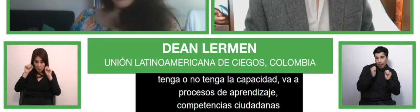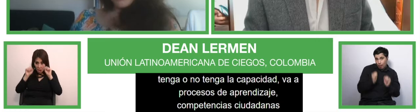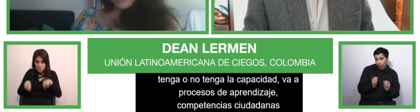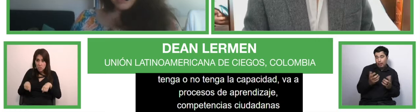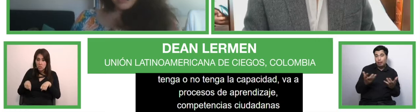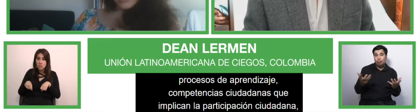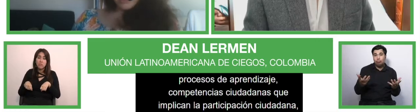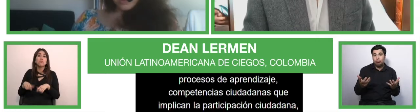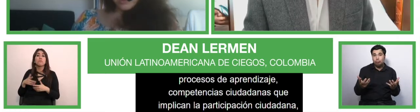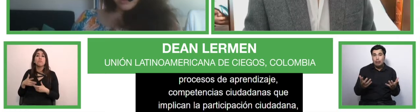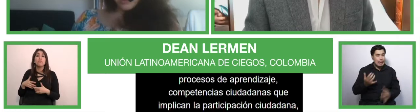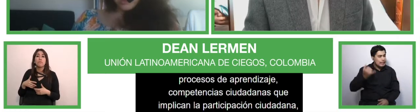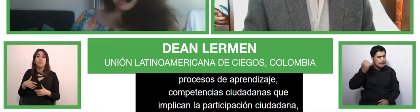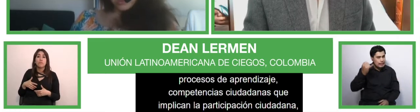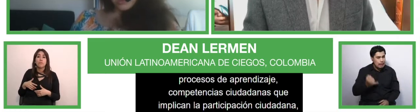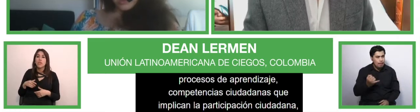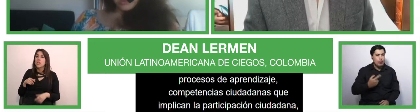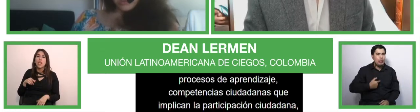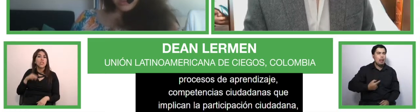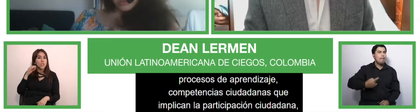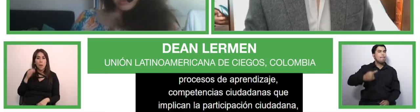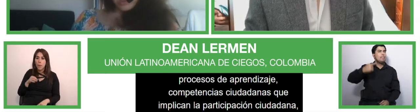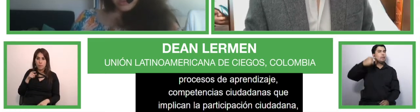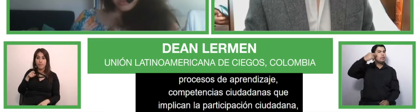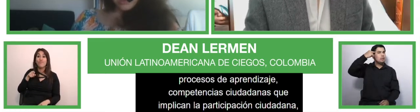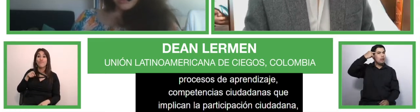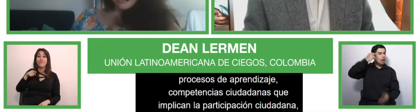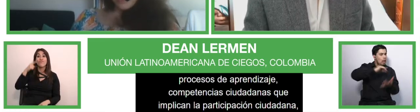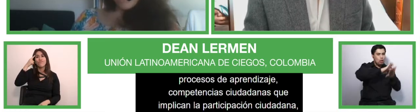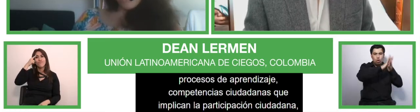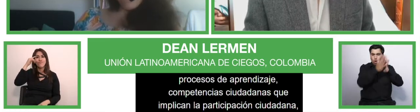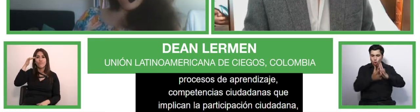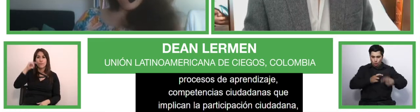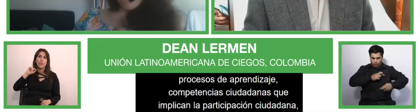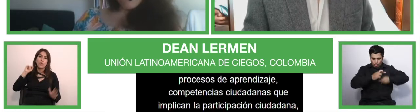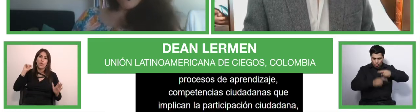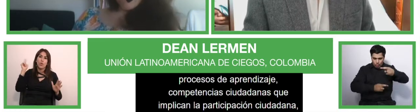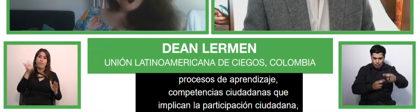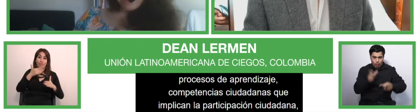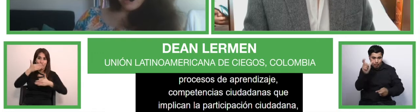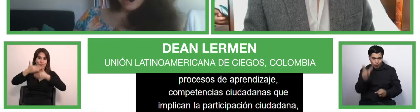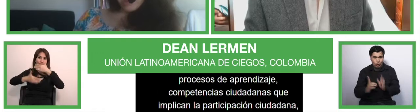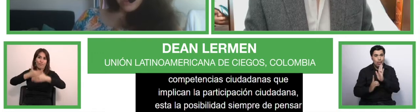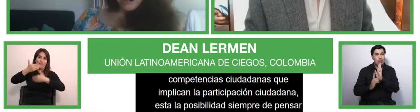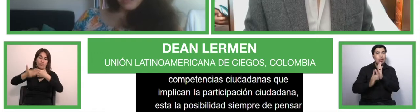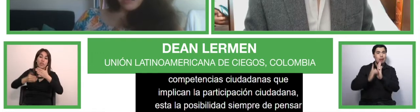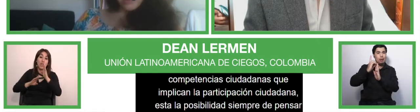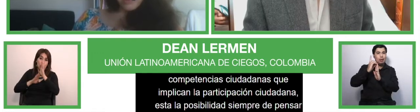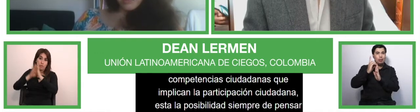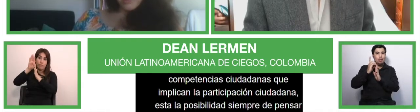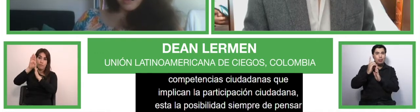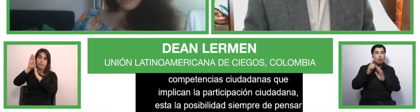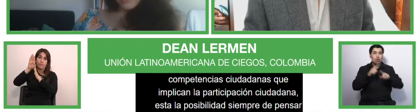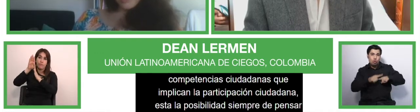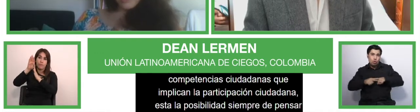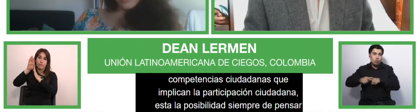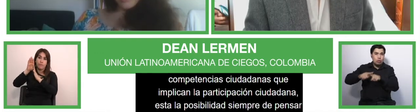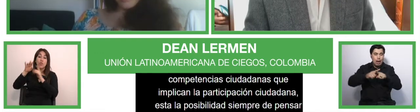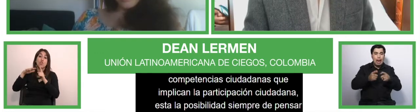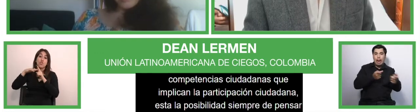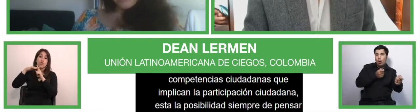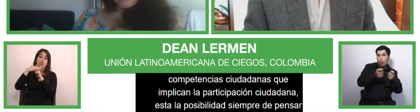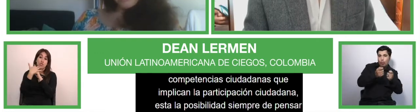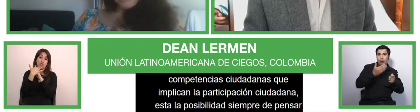posibilidad siempre de pensar en todo el proceso de desarrollo humano que implica desarrollo social, económico y